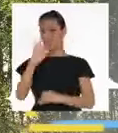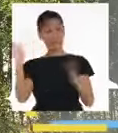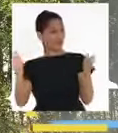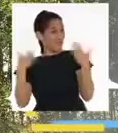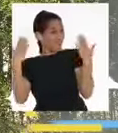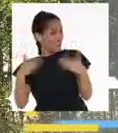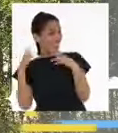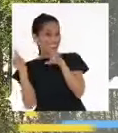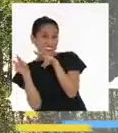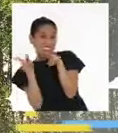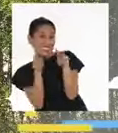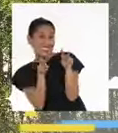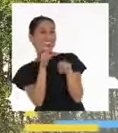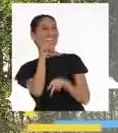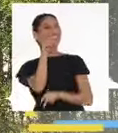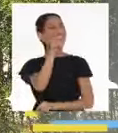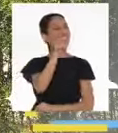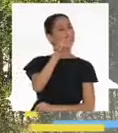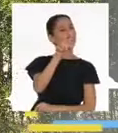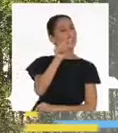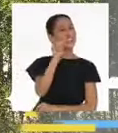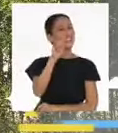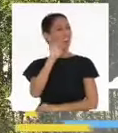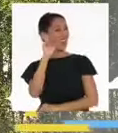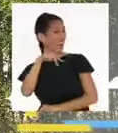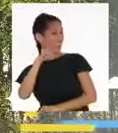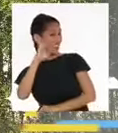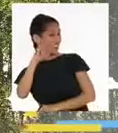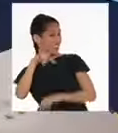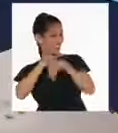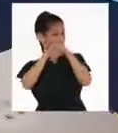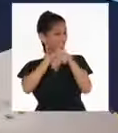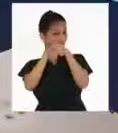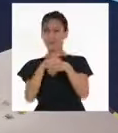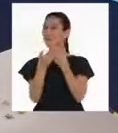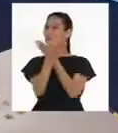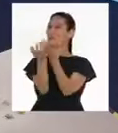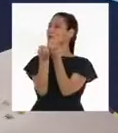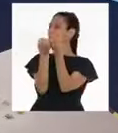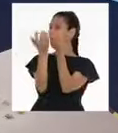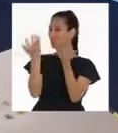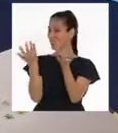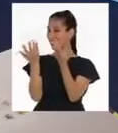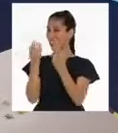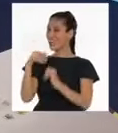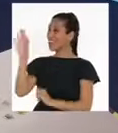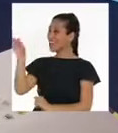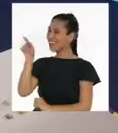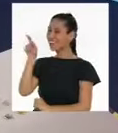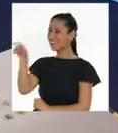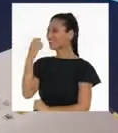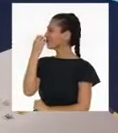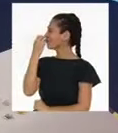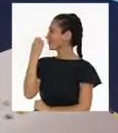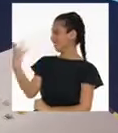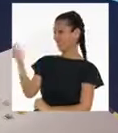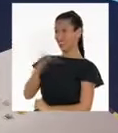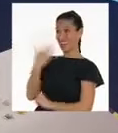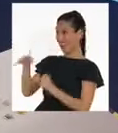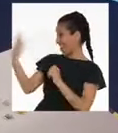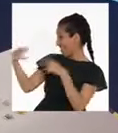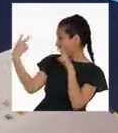¡Joven Valentín! ¡Mis saludos! ¿Cómo están este día? ¡Héctor Gallo! ¡Siempre es un agrado verte!